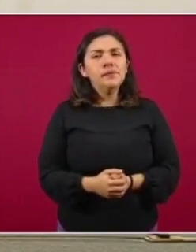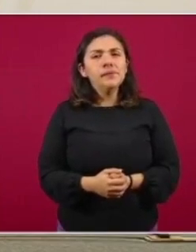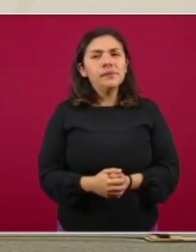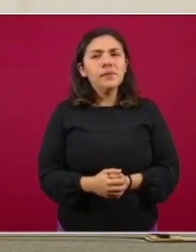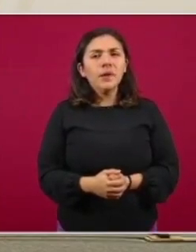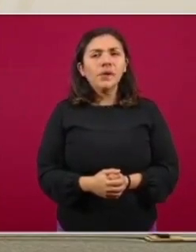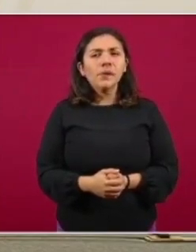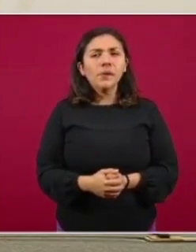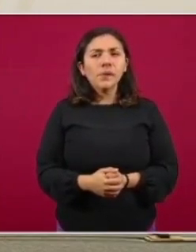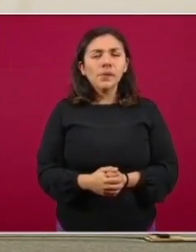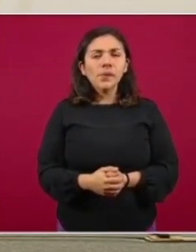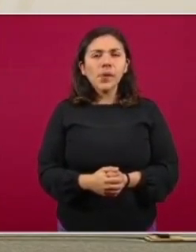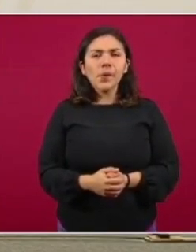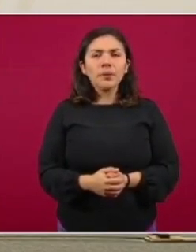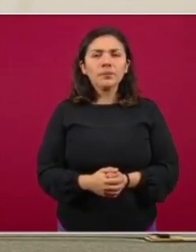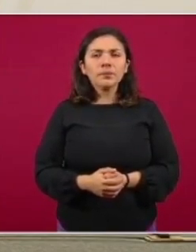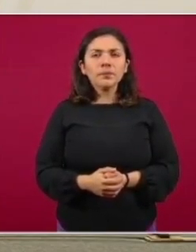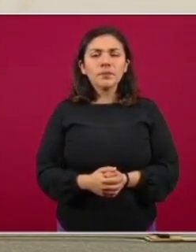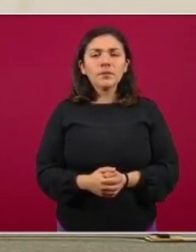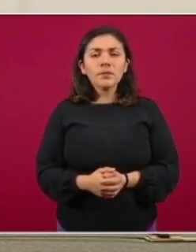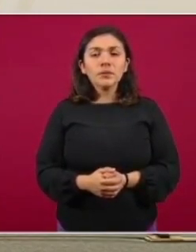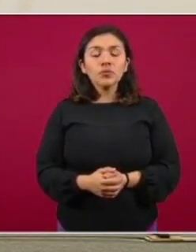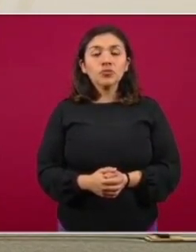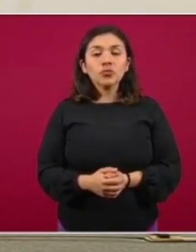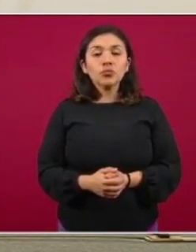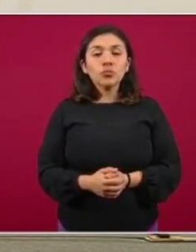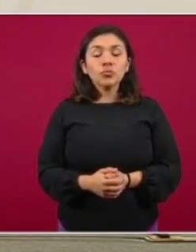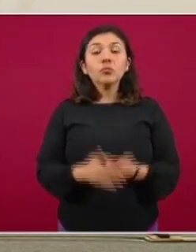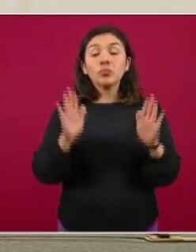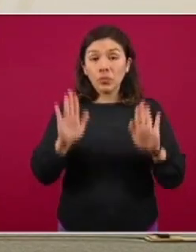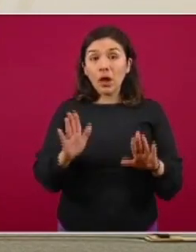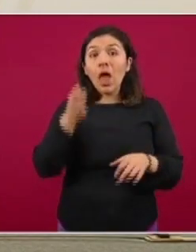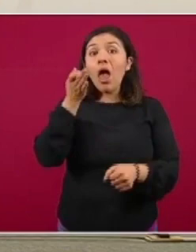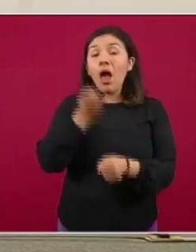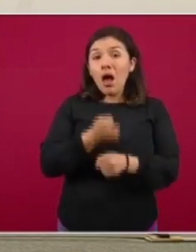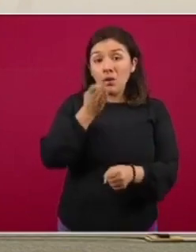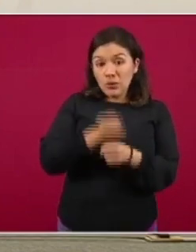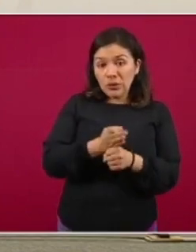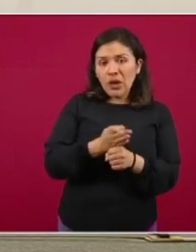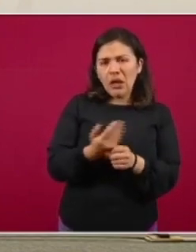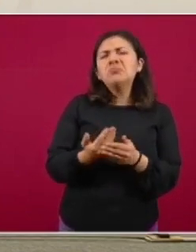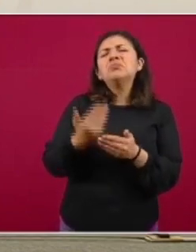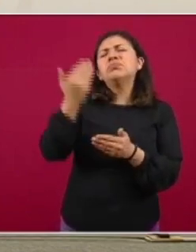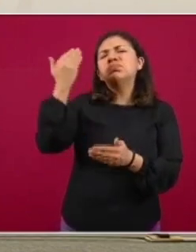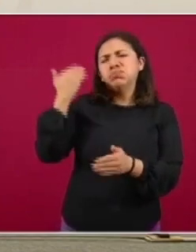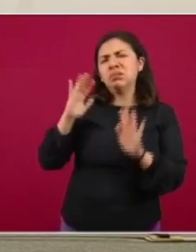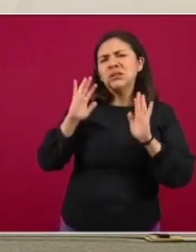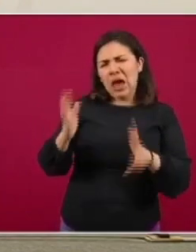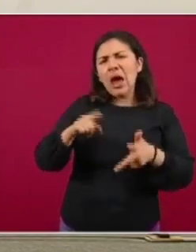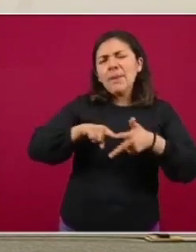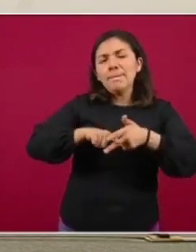Hemos estado actualmente y desde hace mucho tiempo